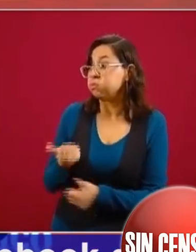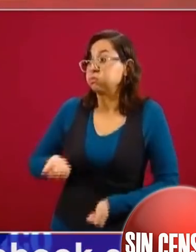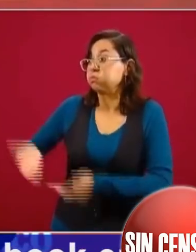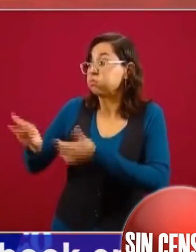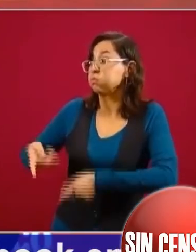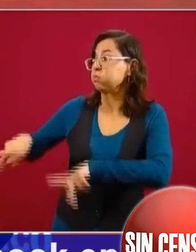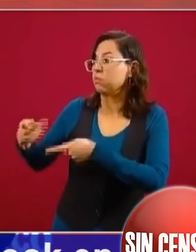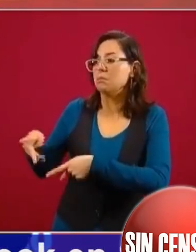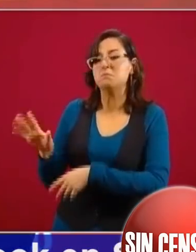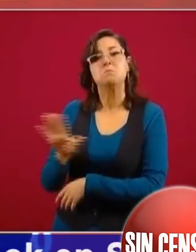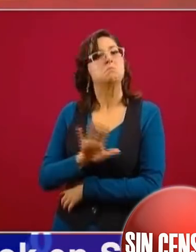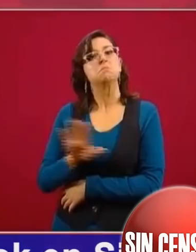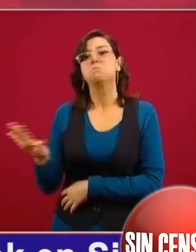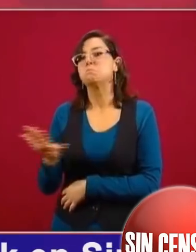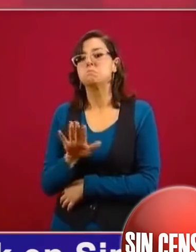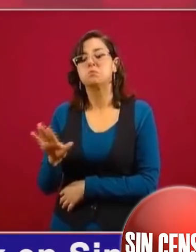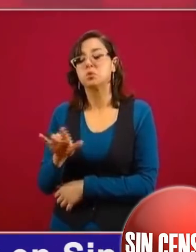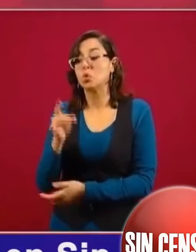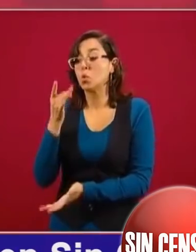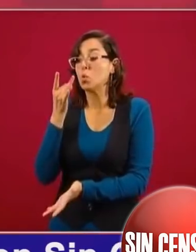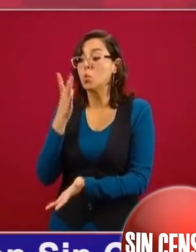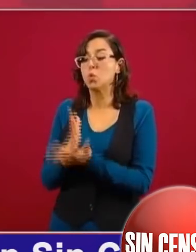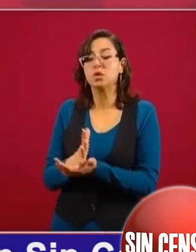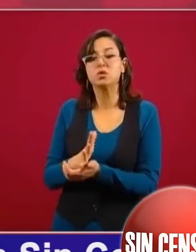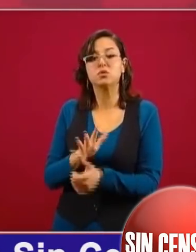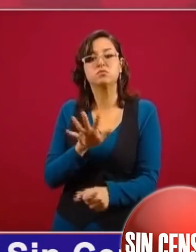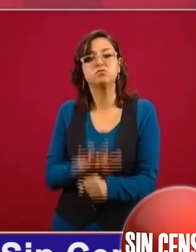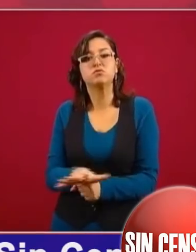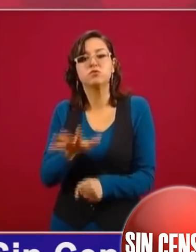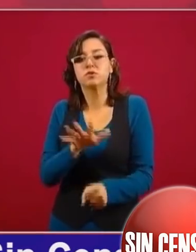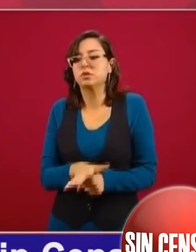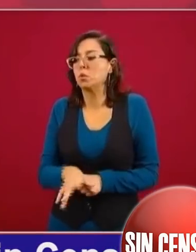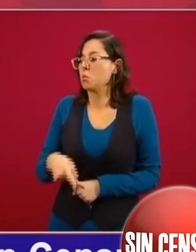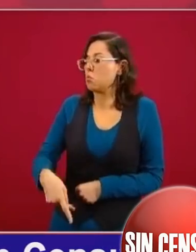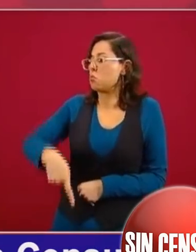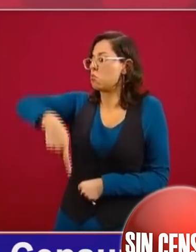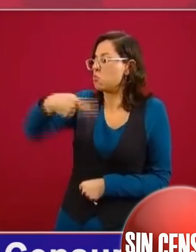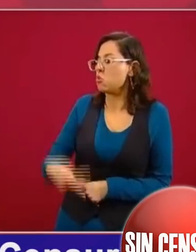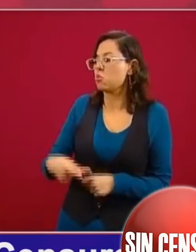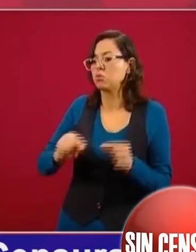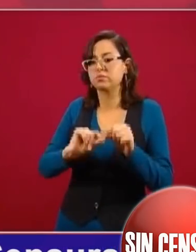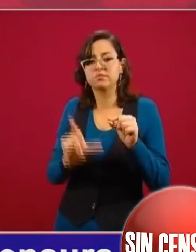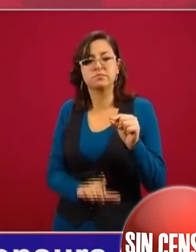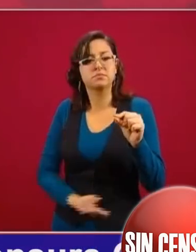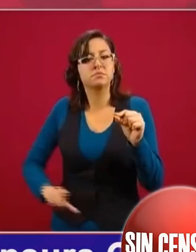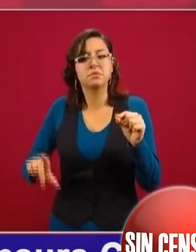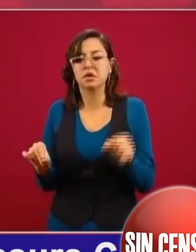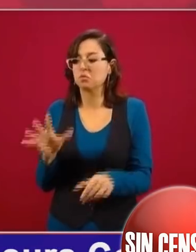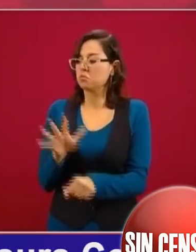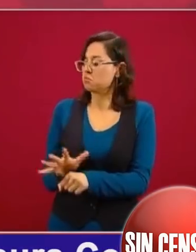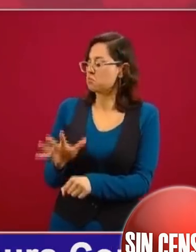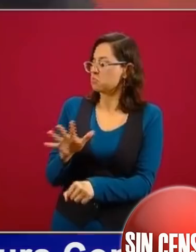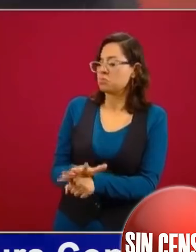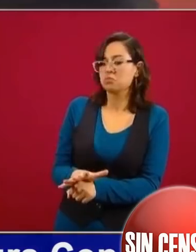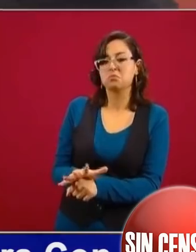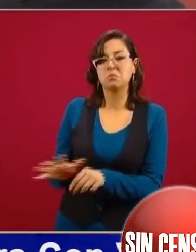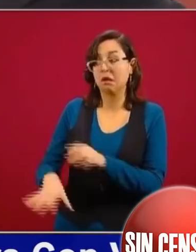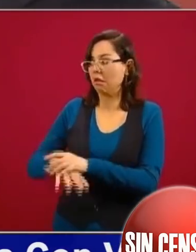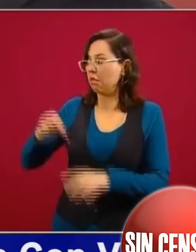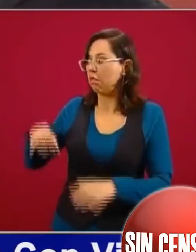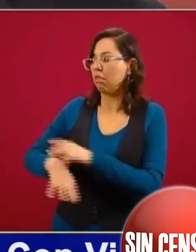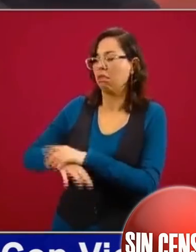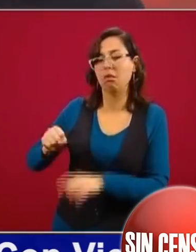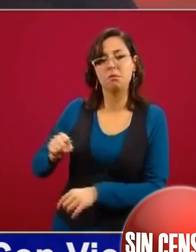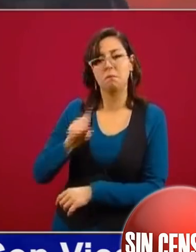para nuestro consumo interno. Y aquí aprovecho también a hacer un llamado a la